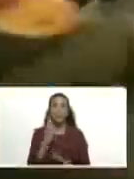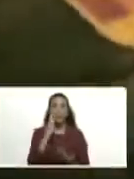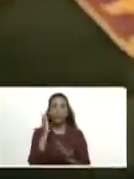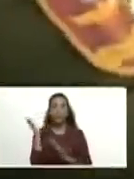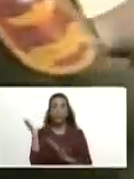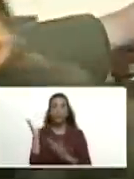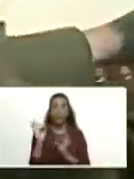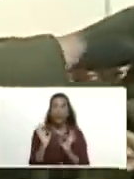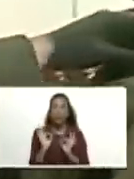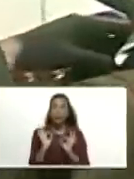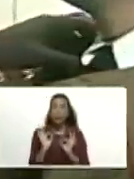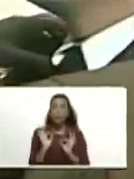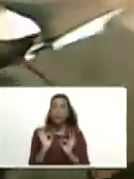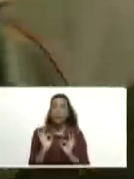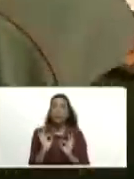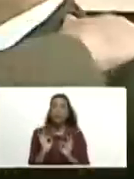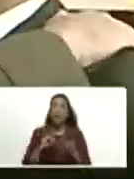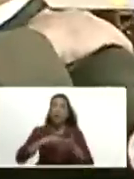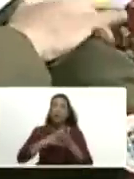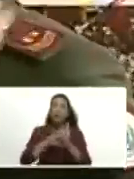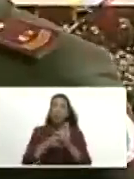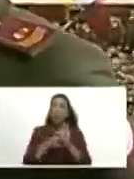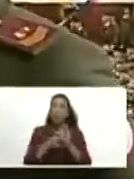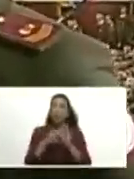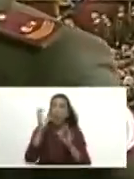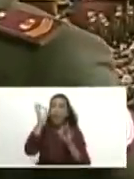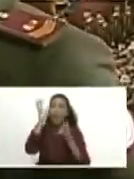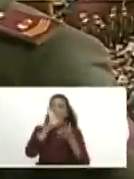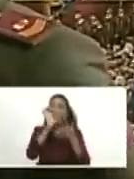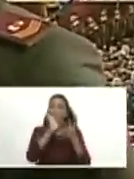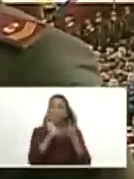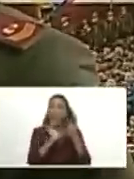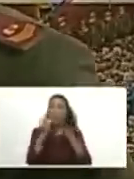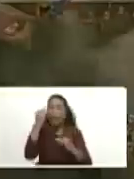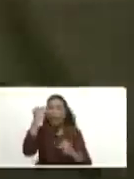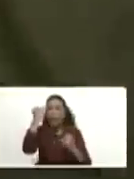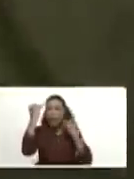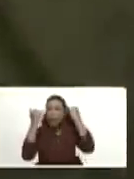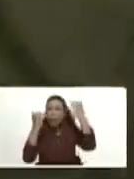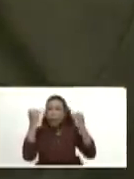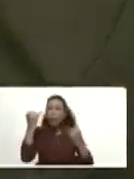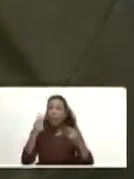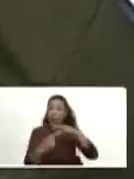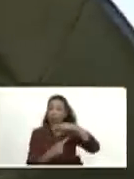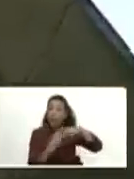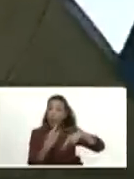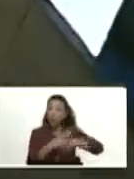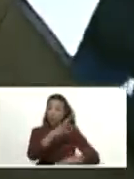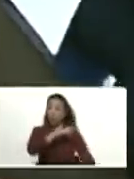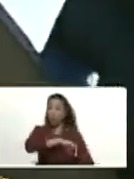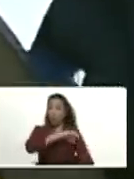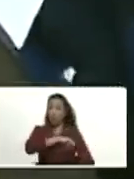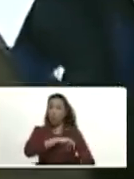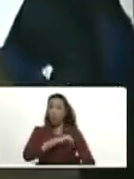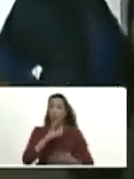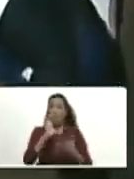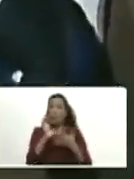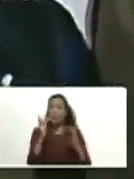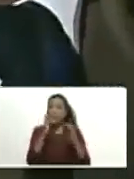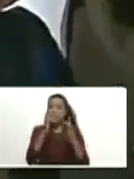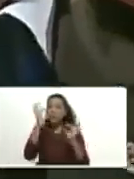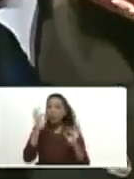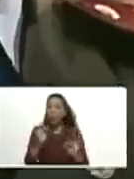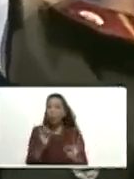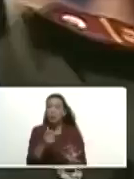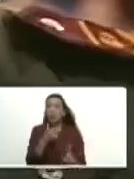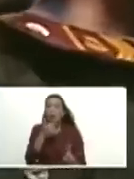Y es que precisamente el concepto estratégico de todo el pueblo de la Revolución Bolivariana y el método táctico de la